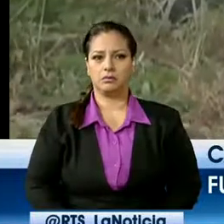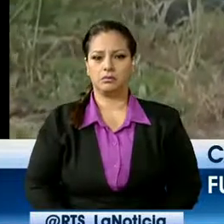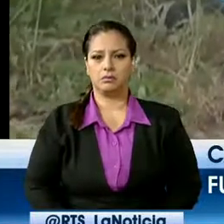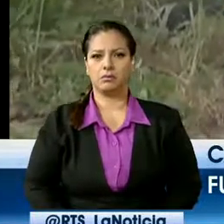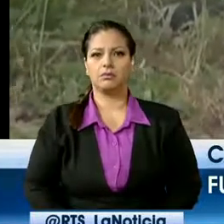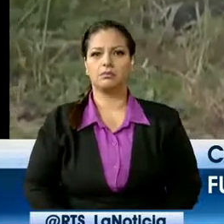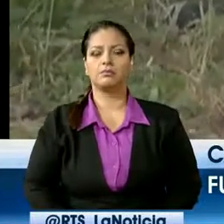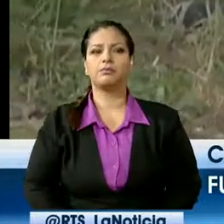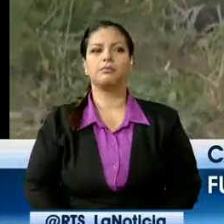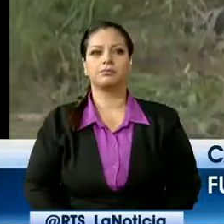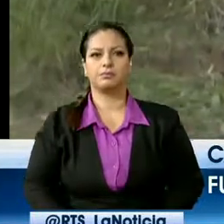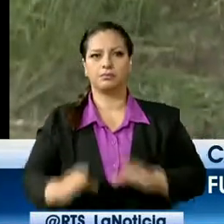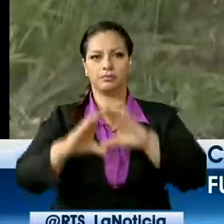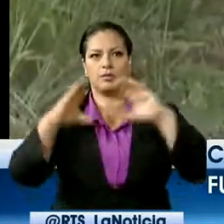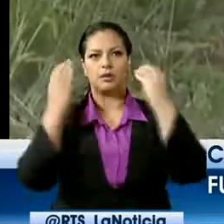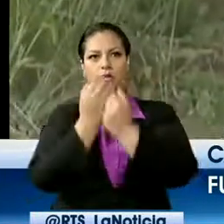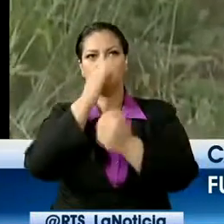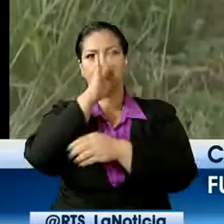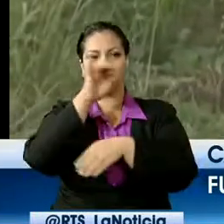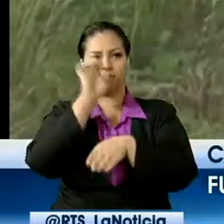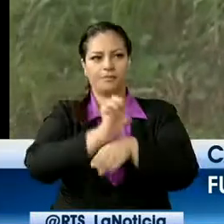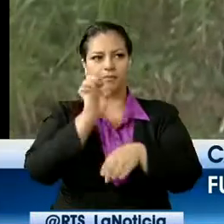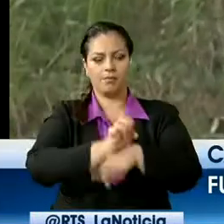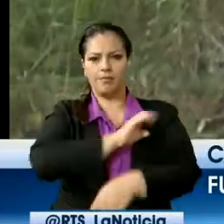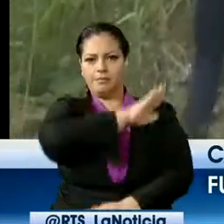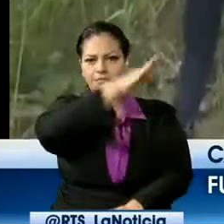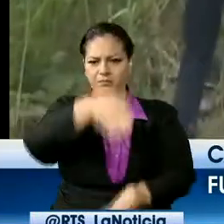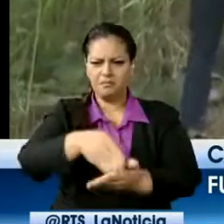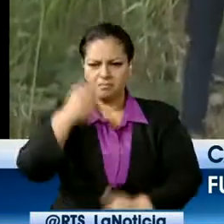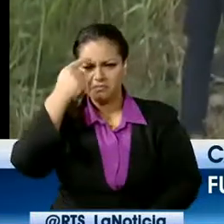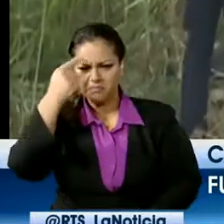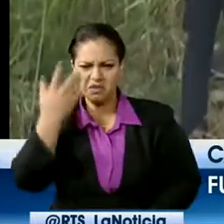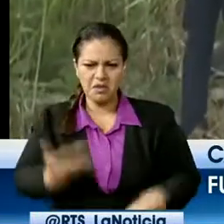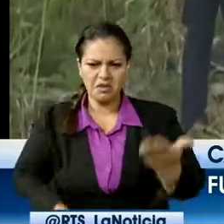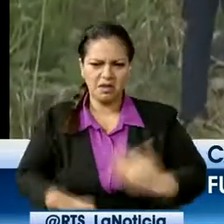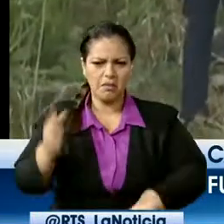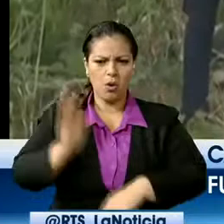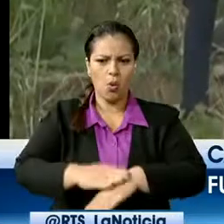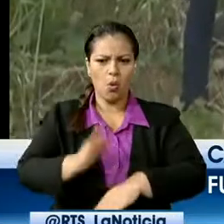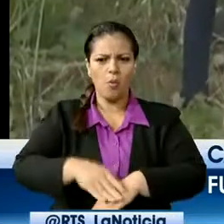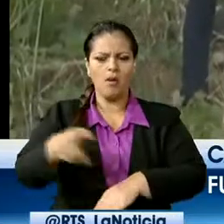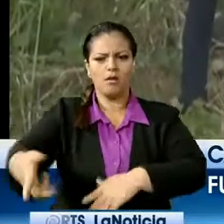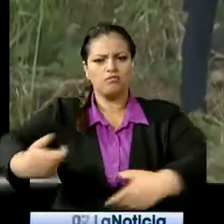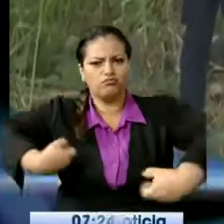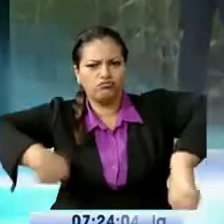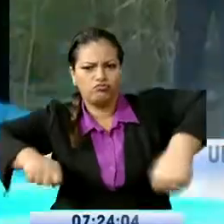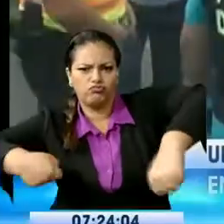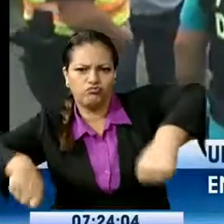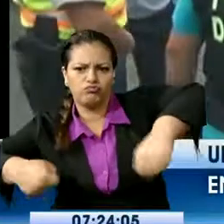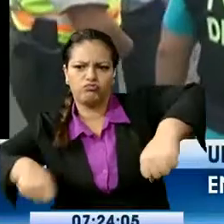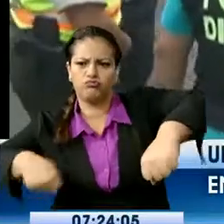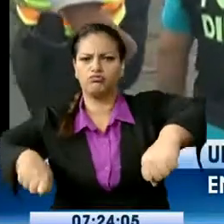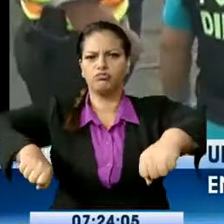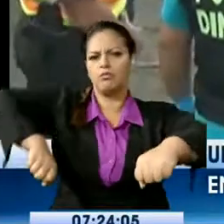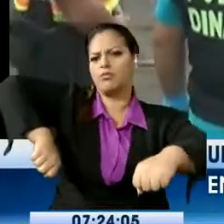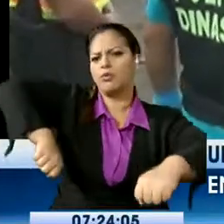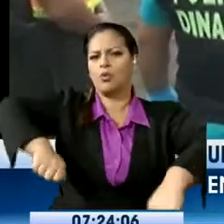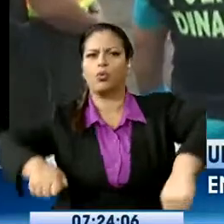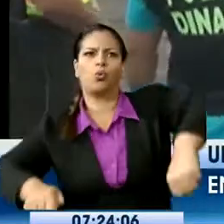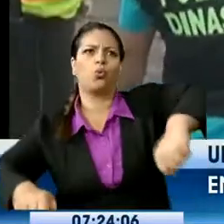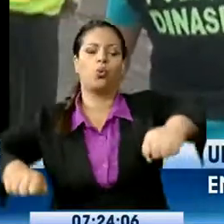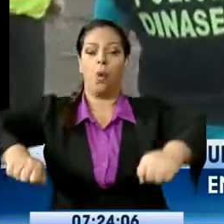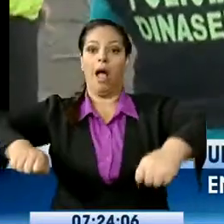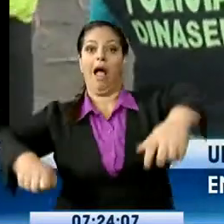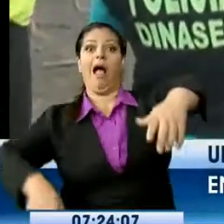sector llegó la CTE porque en primera instancia parecía que habían perdido pista y su muerte habría sido accidental. Pero al observar los